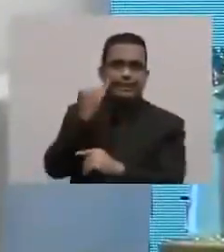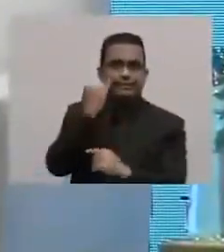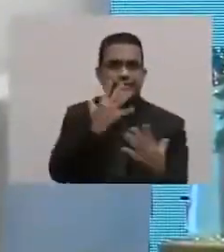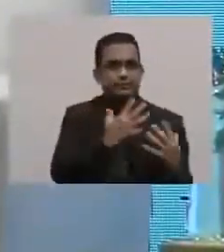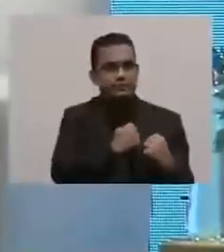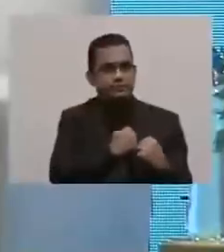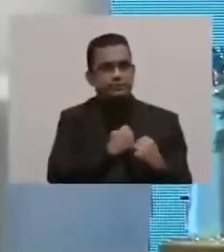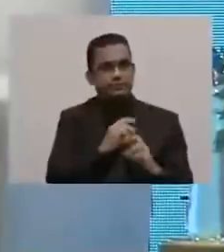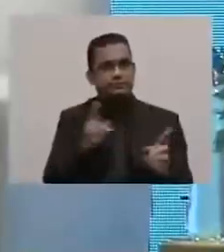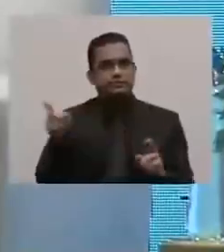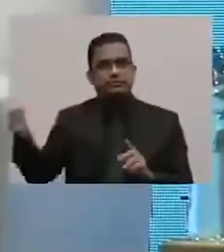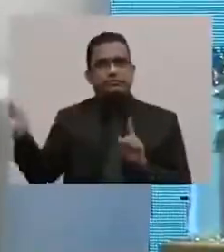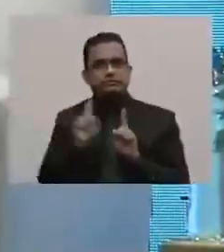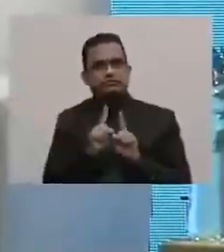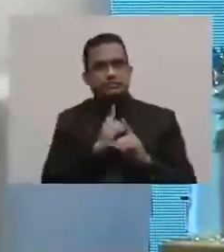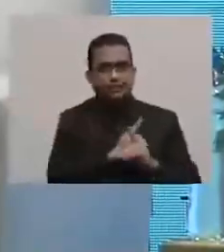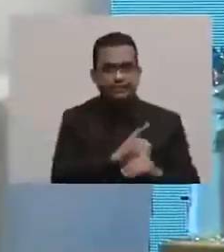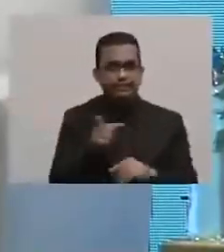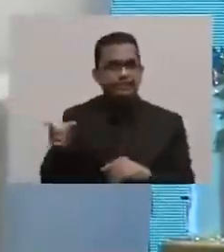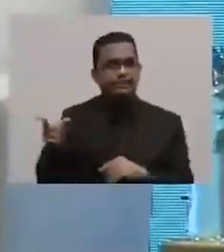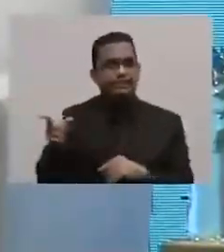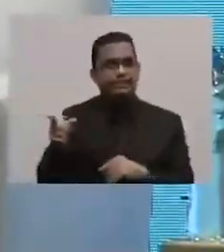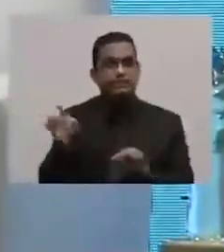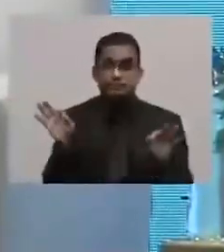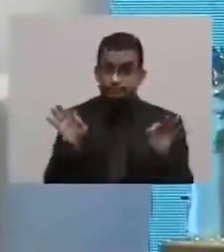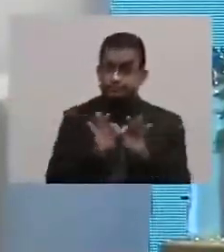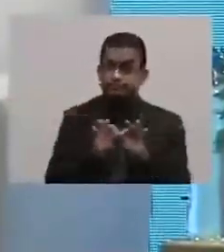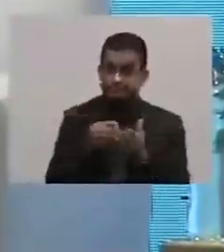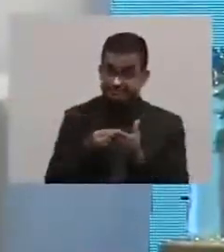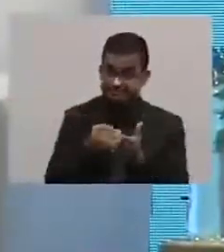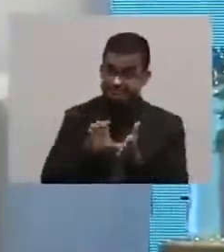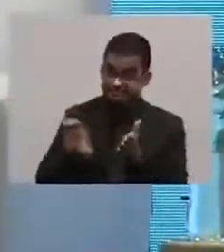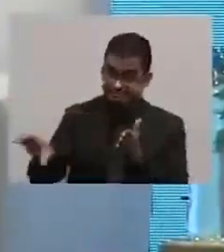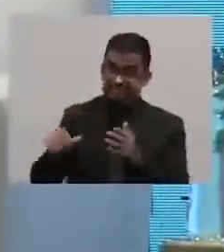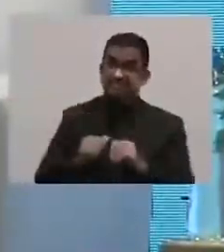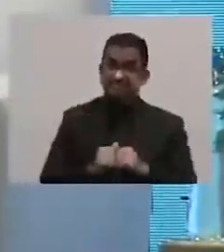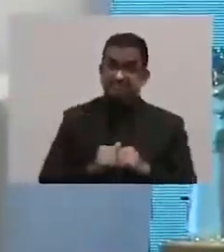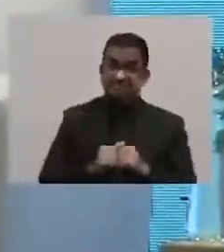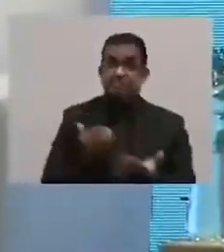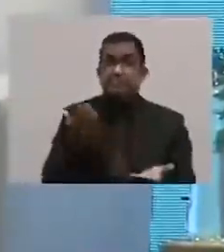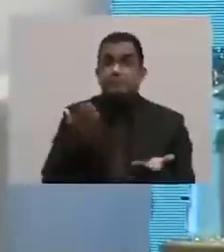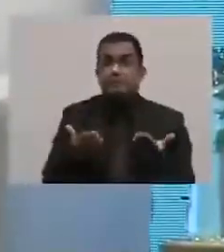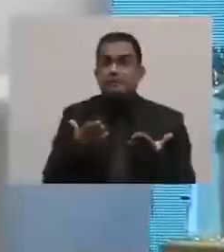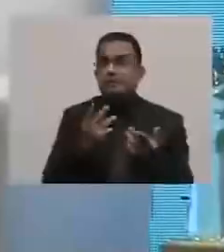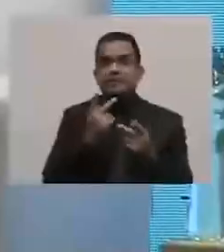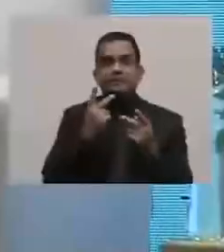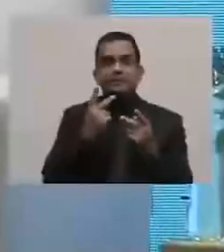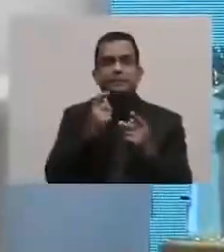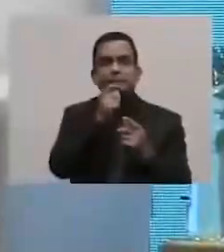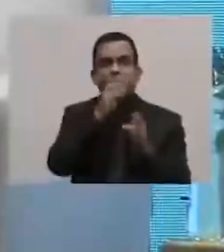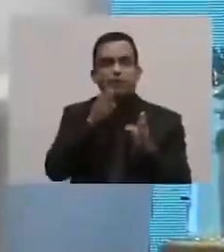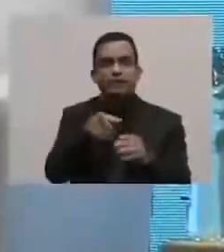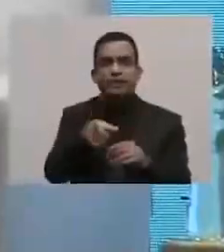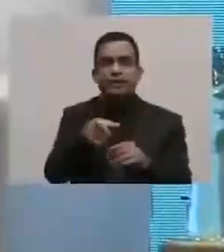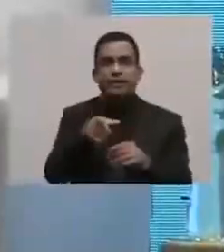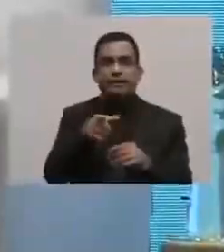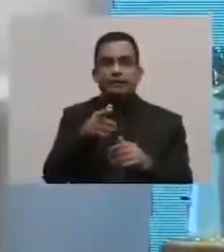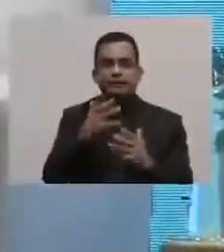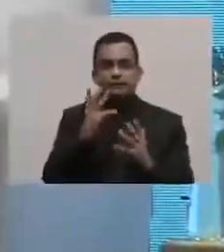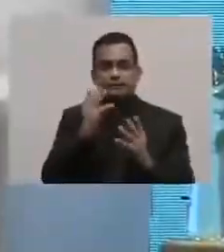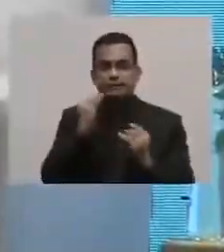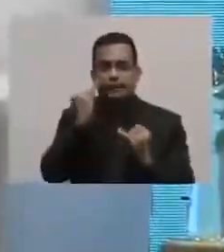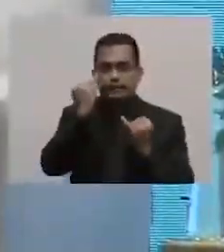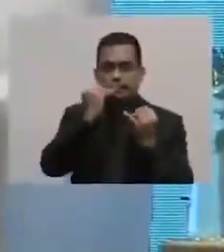Lo segundo es que el periodista, a lo mejor por miedo, no se atreve a publicar una cosa que sabe, sobre todo si